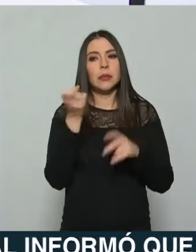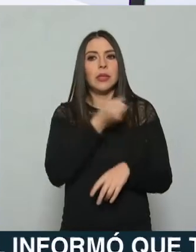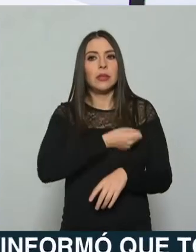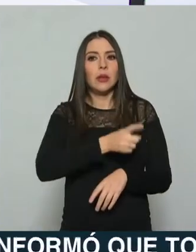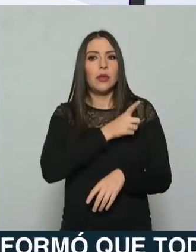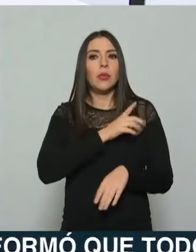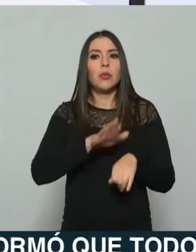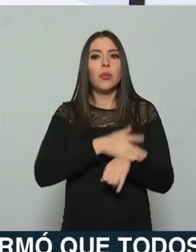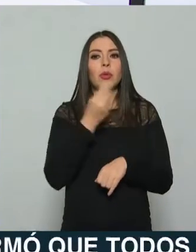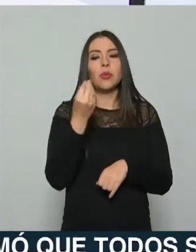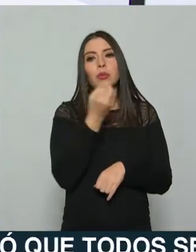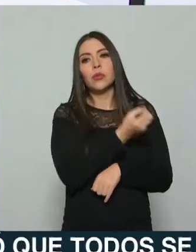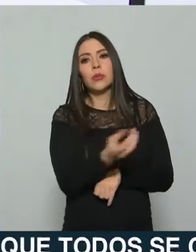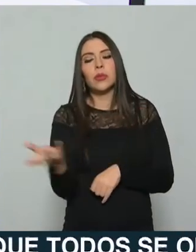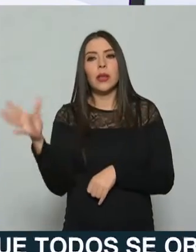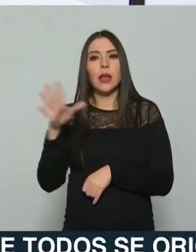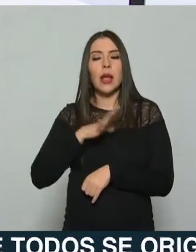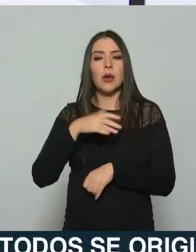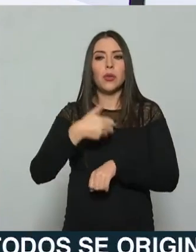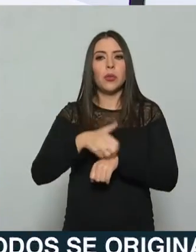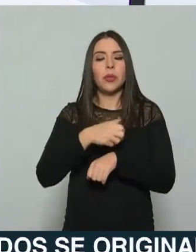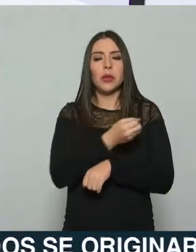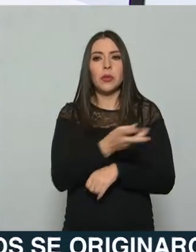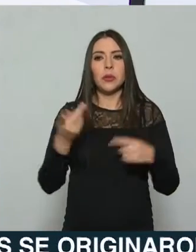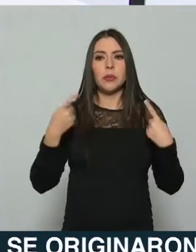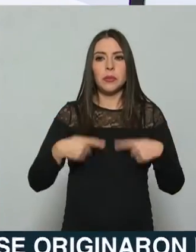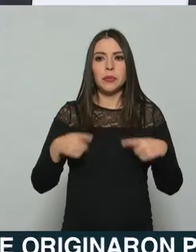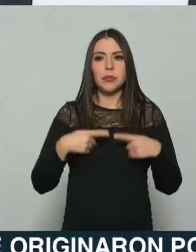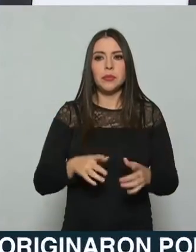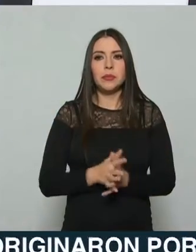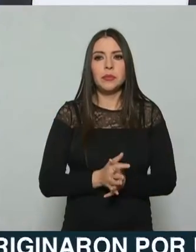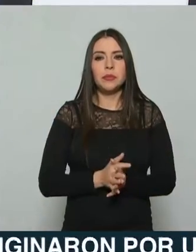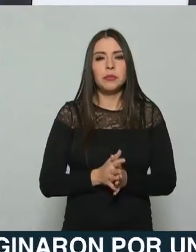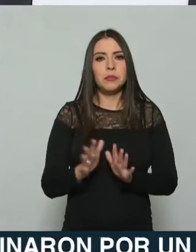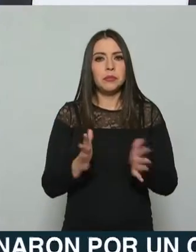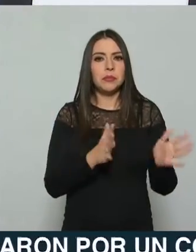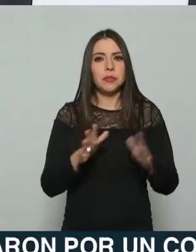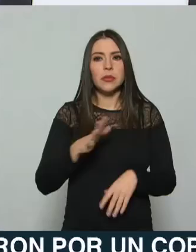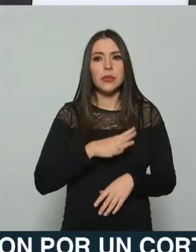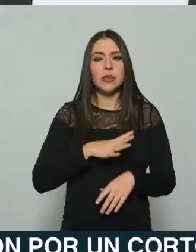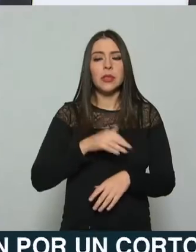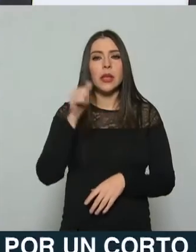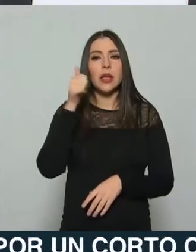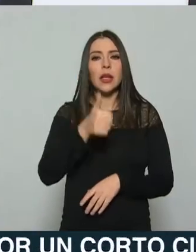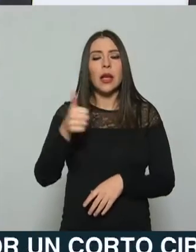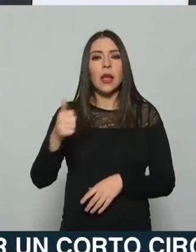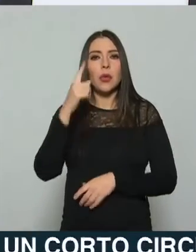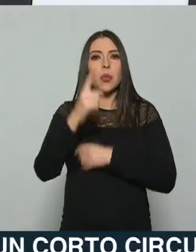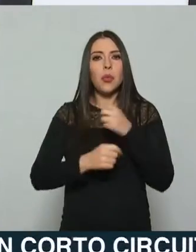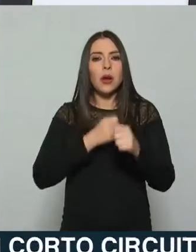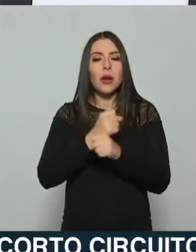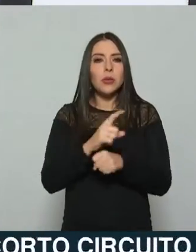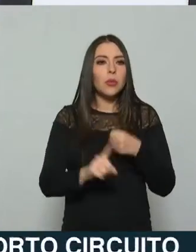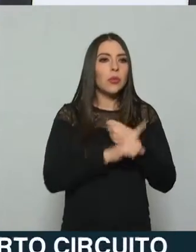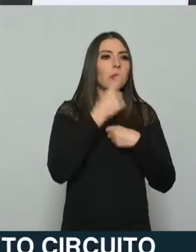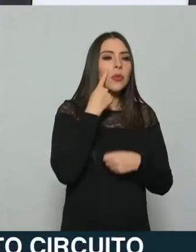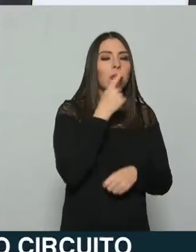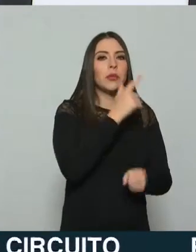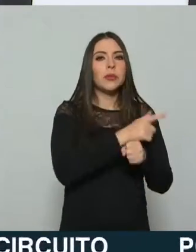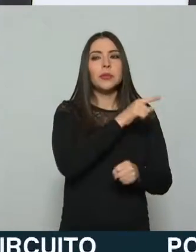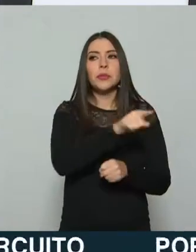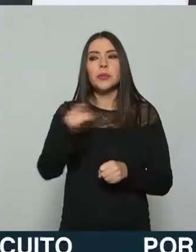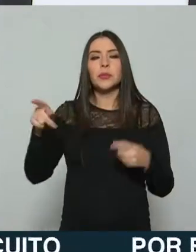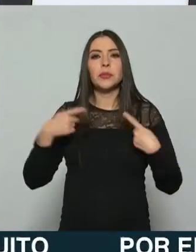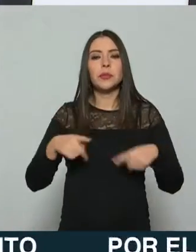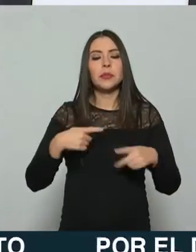número de casos que se registran. Pues mira, se registran alrededor de 1,300 nuevos casos al año, ¿no? Pero yo te diría que